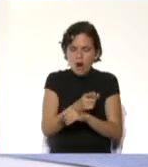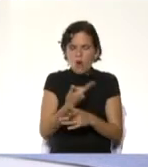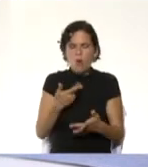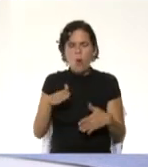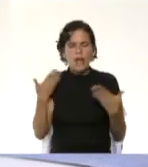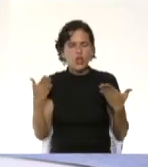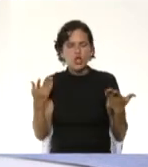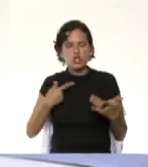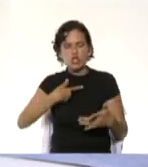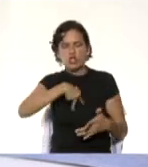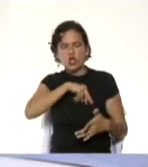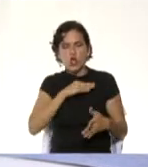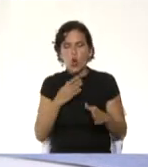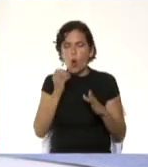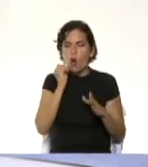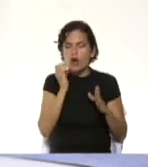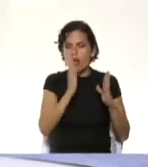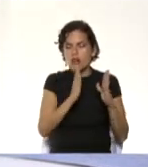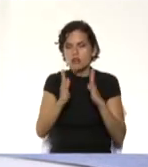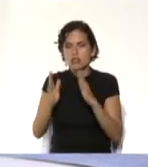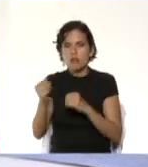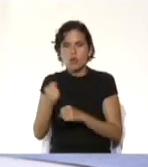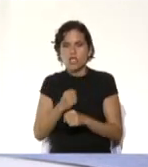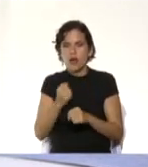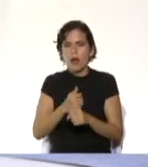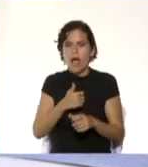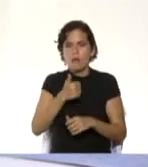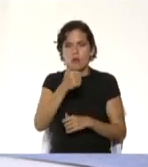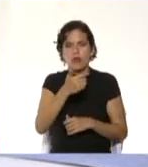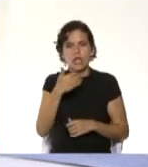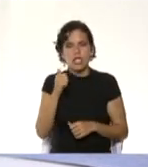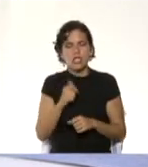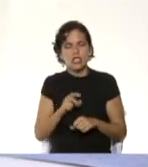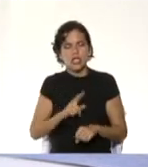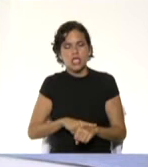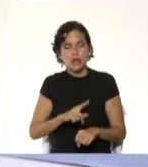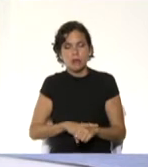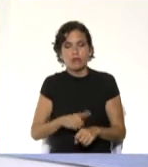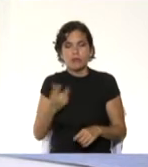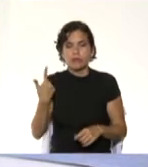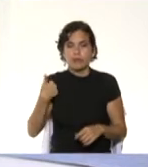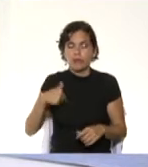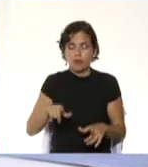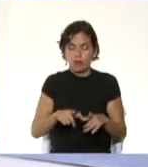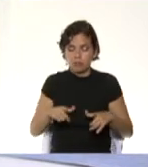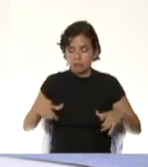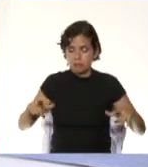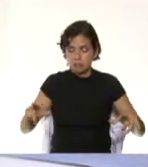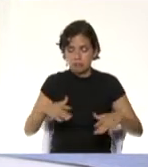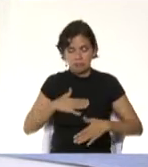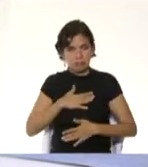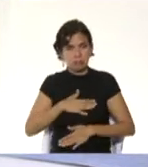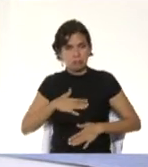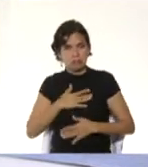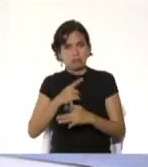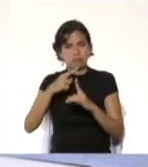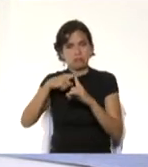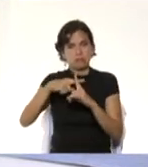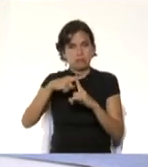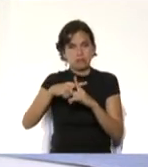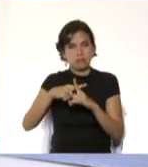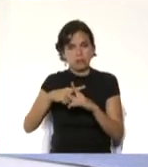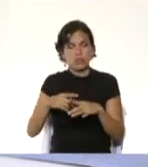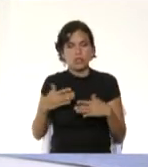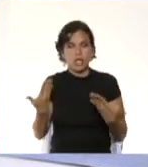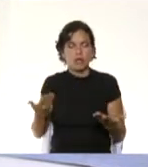nos organizamos, trabajamos bien el tiempo y tenemos un medio ambiente positivo, ¿qué